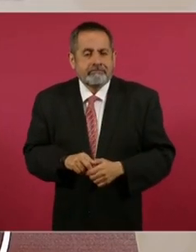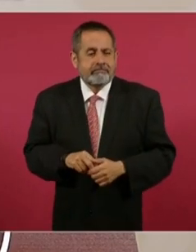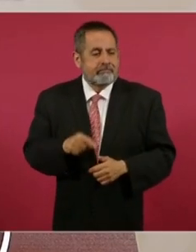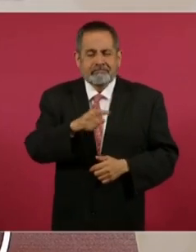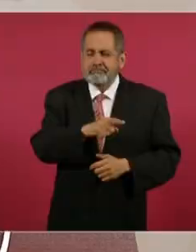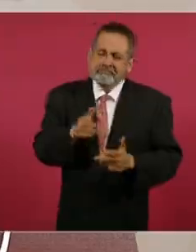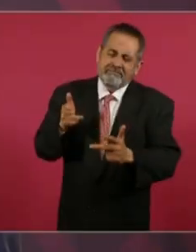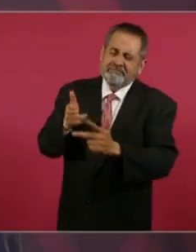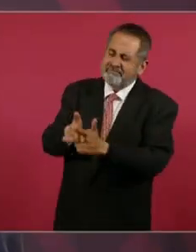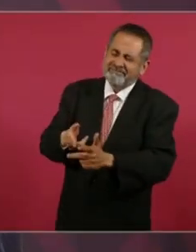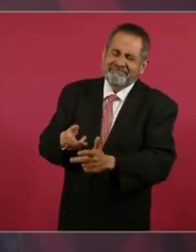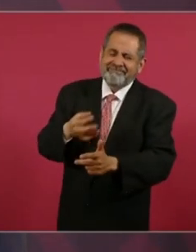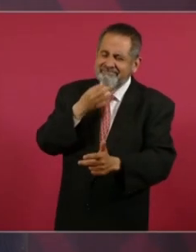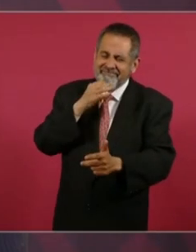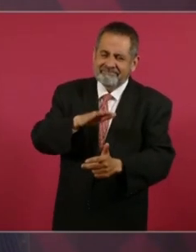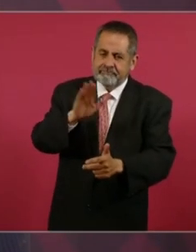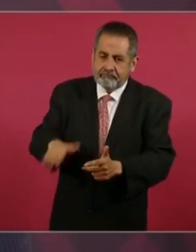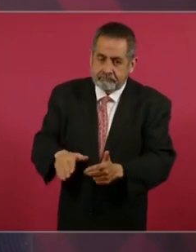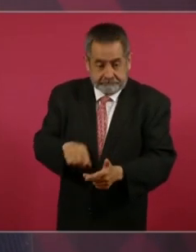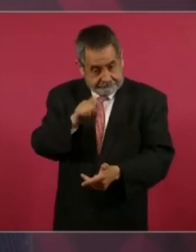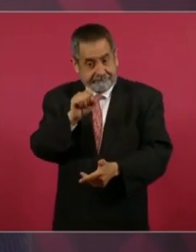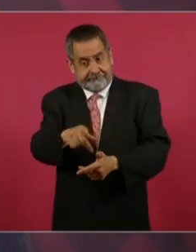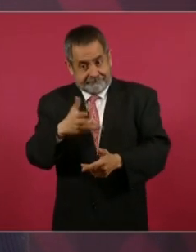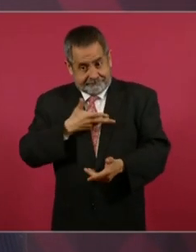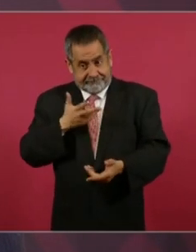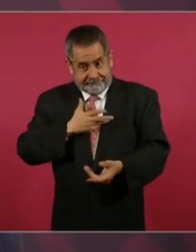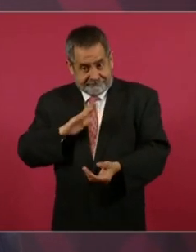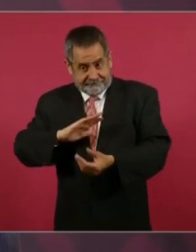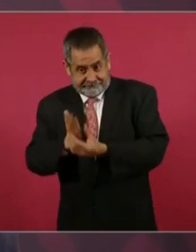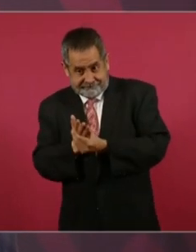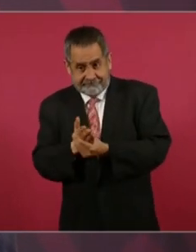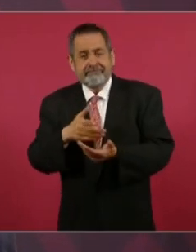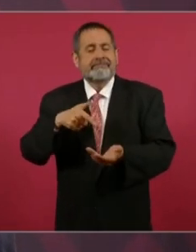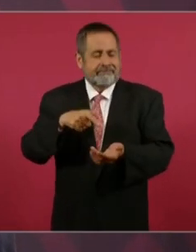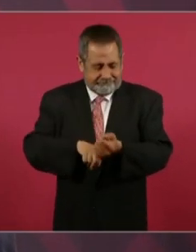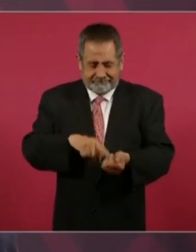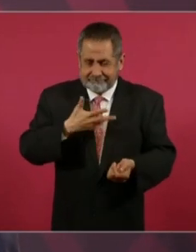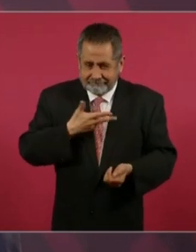Mátalos en Caliente, está ahí en los archivos.